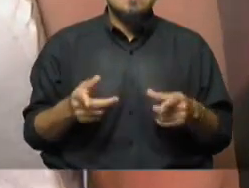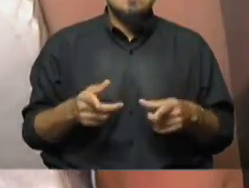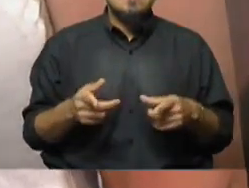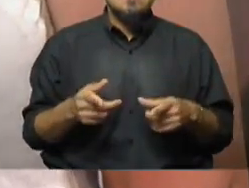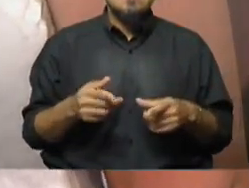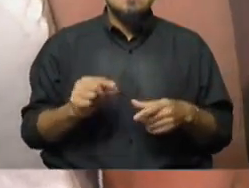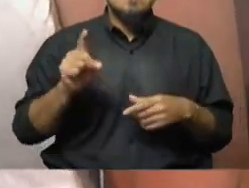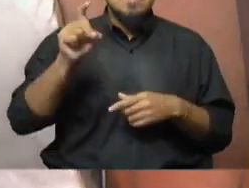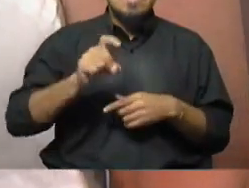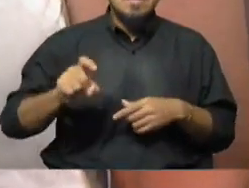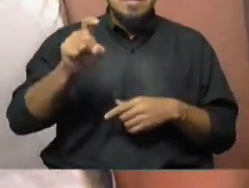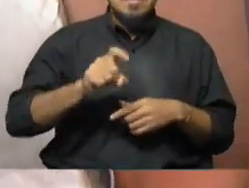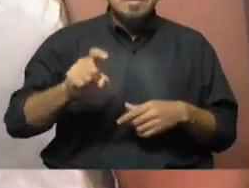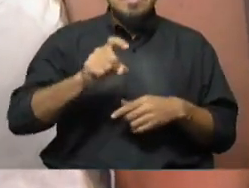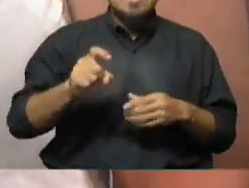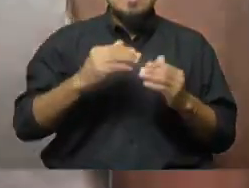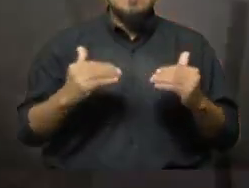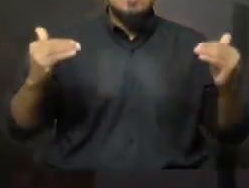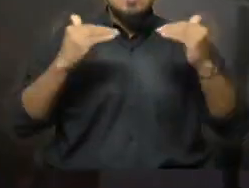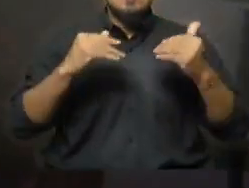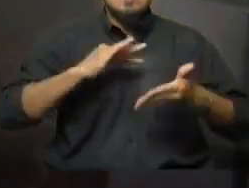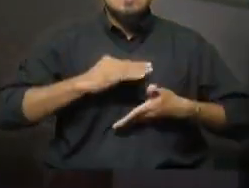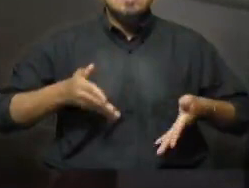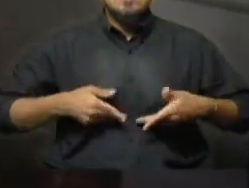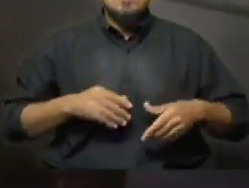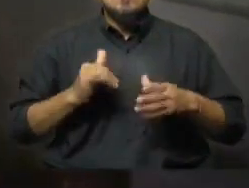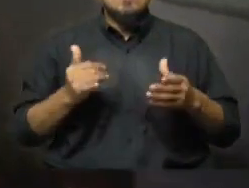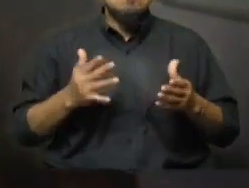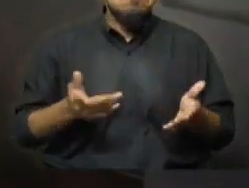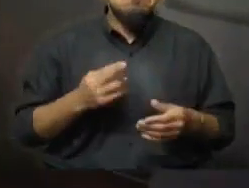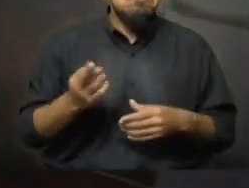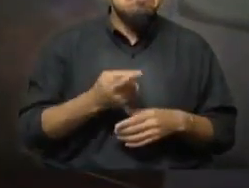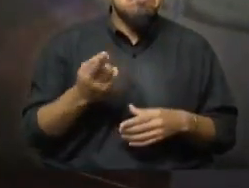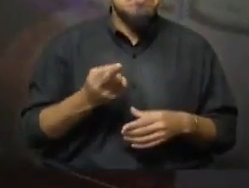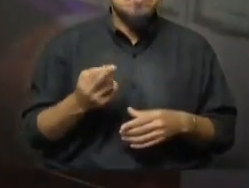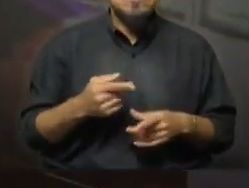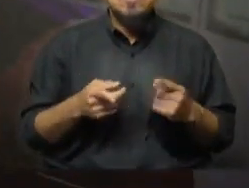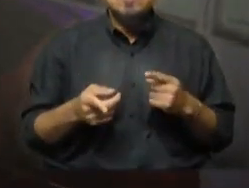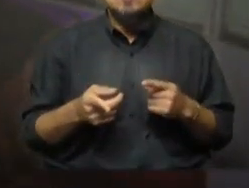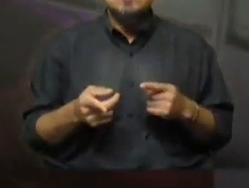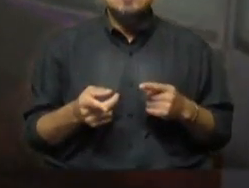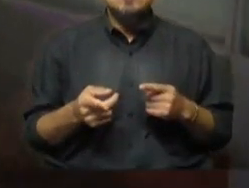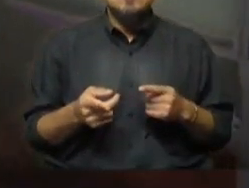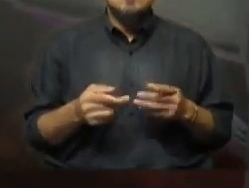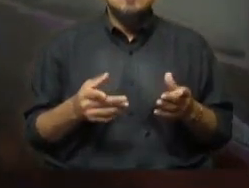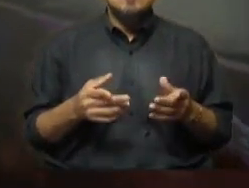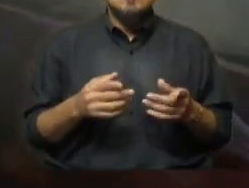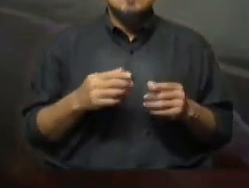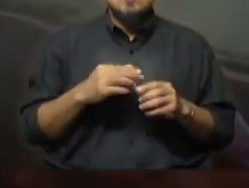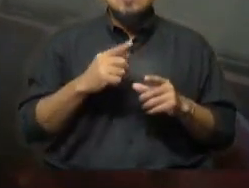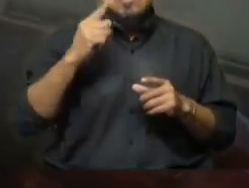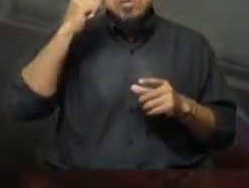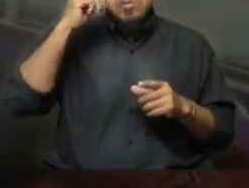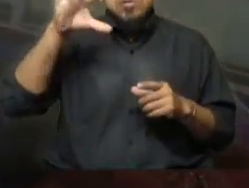por este trabajo de la equidad de género. Y llama la atención y ahí es donde se puede interpretar que hay